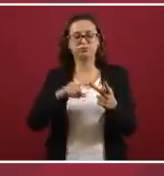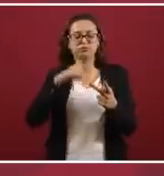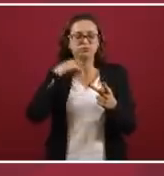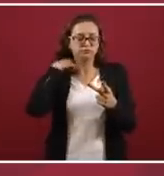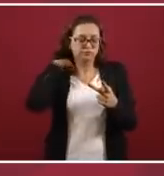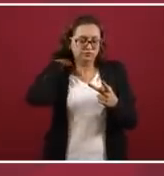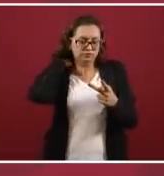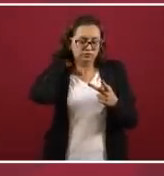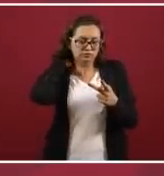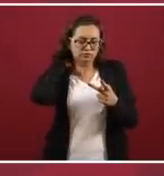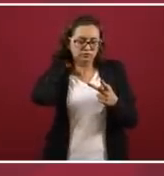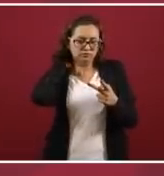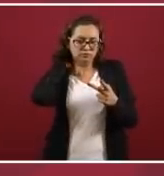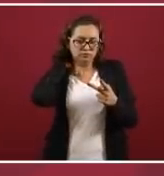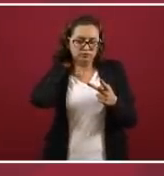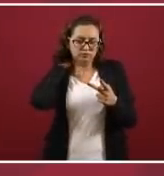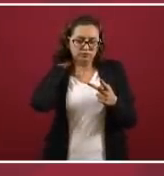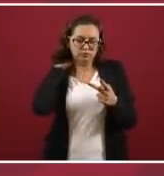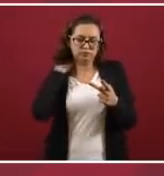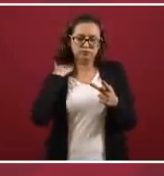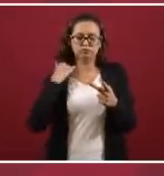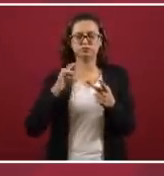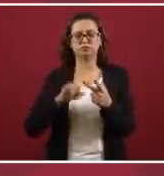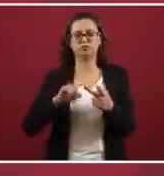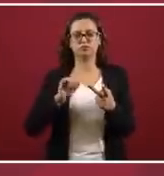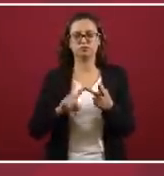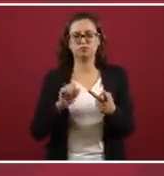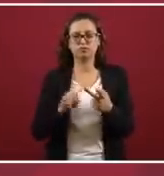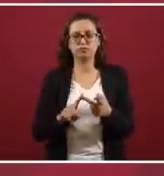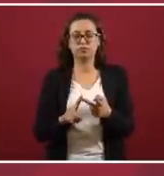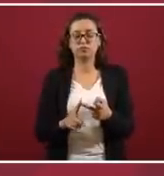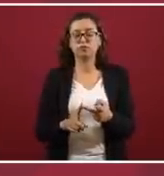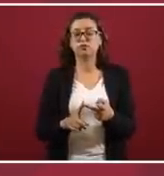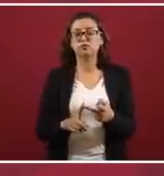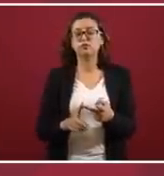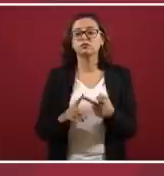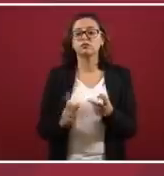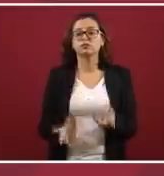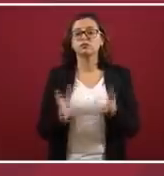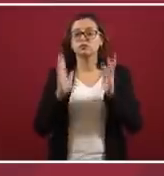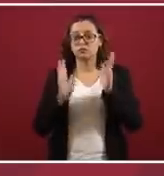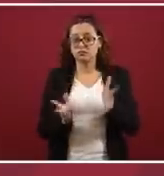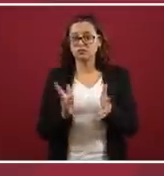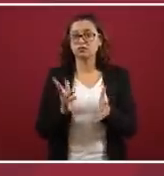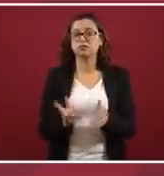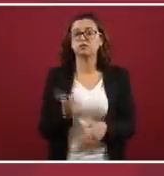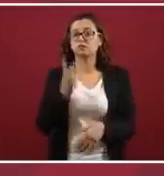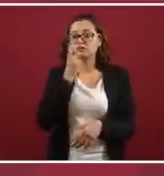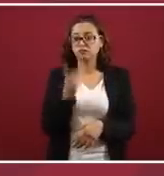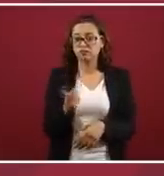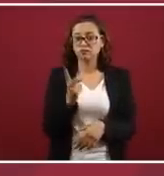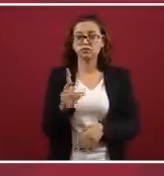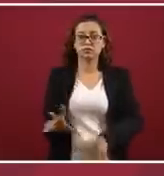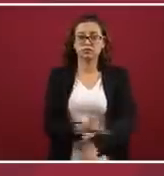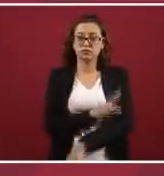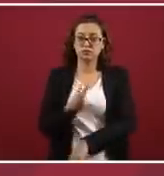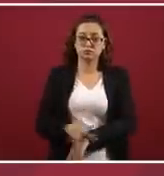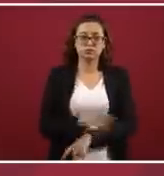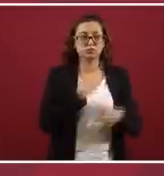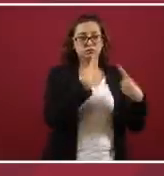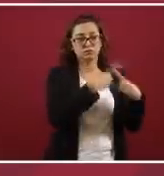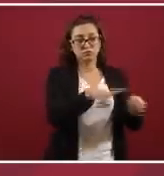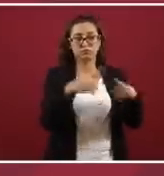comprometido el que no iban a aumentar los precios en términos reales de los